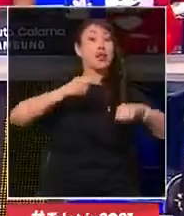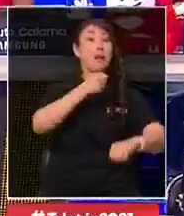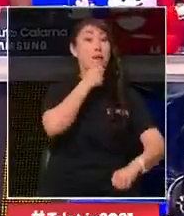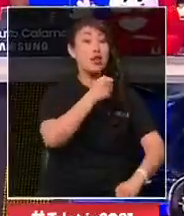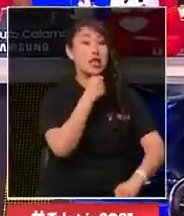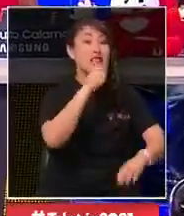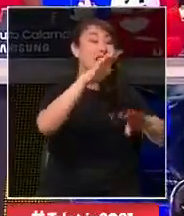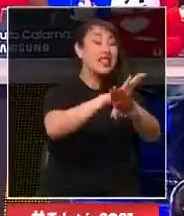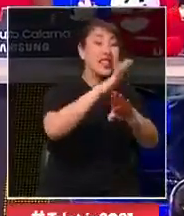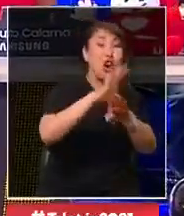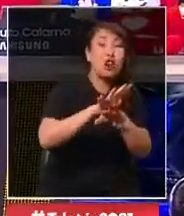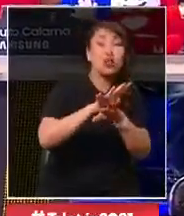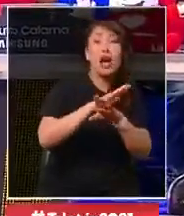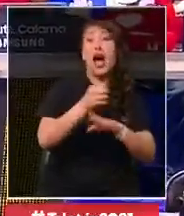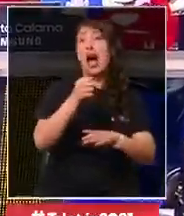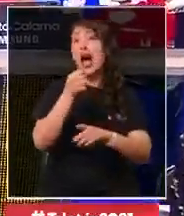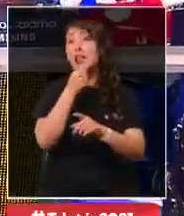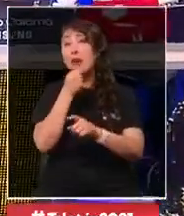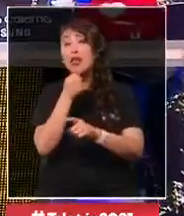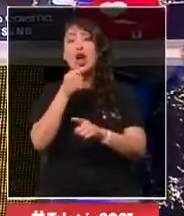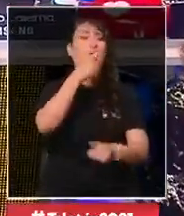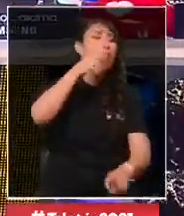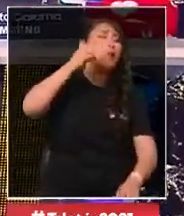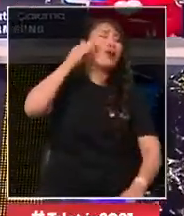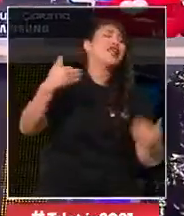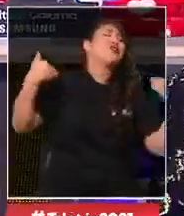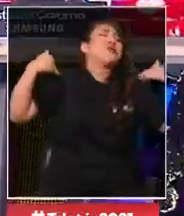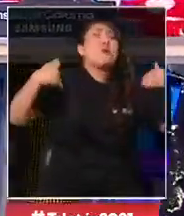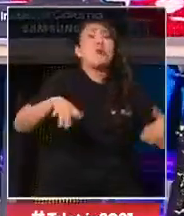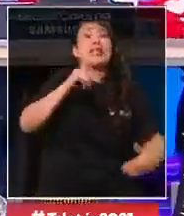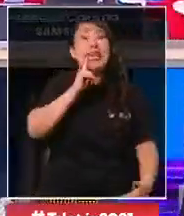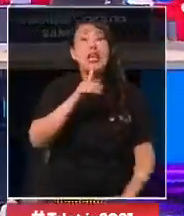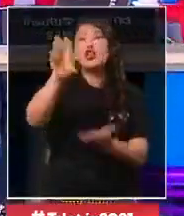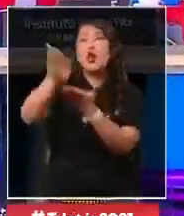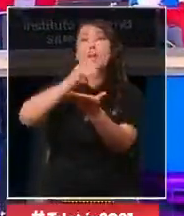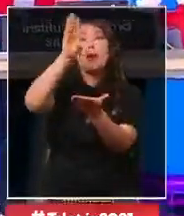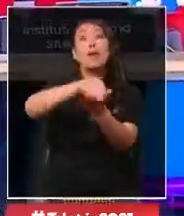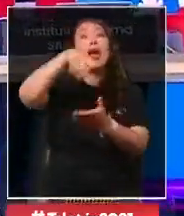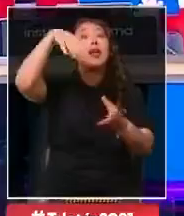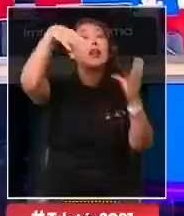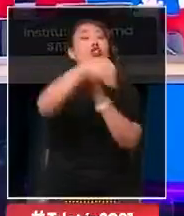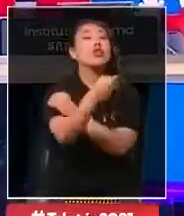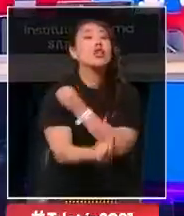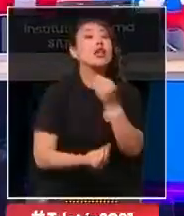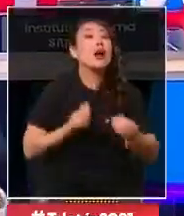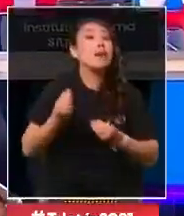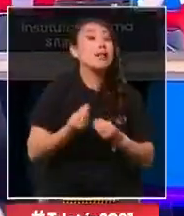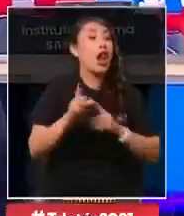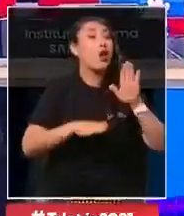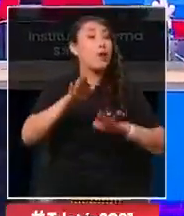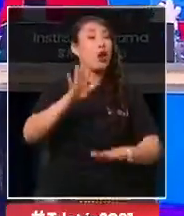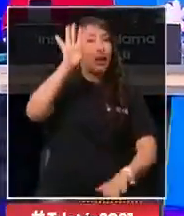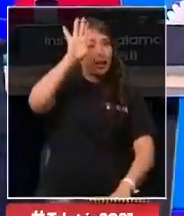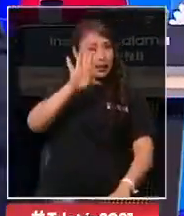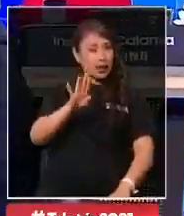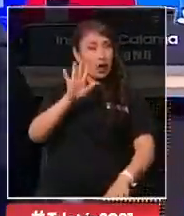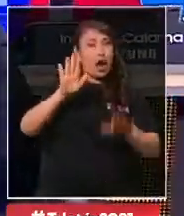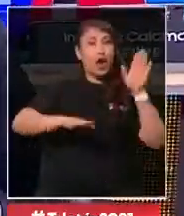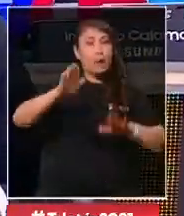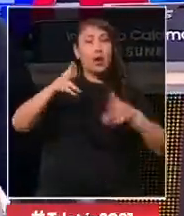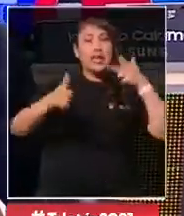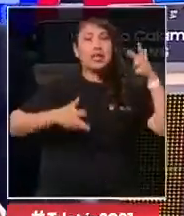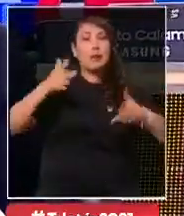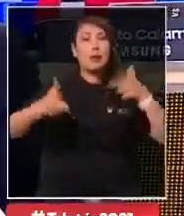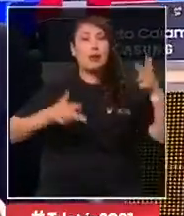periodistas, actores, animadores, hombres, mujeres, nadie se salva. ¿Cómo vendrá esta noche? ¿Vendrá caracterizado? ¿Vendrá disfrazado?